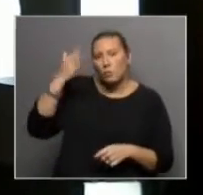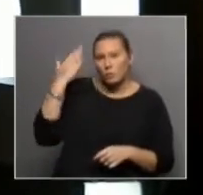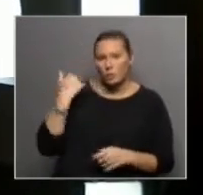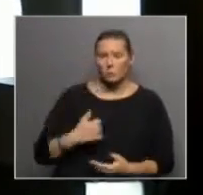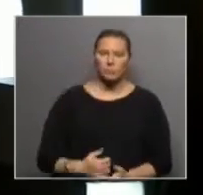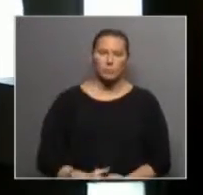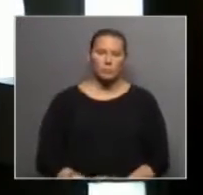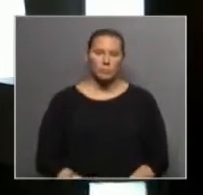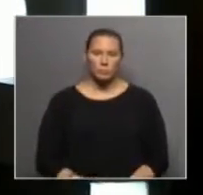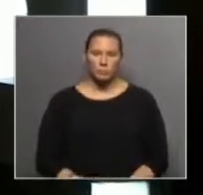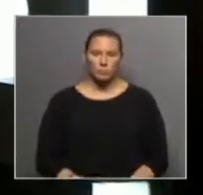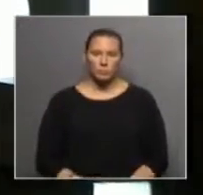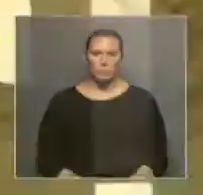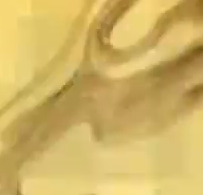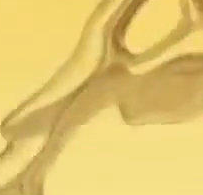historia.